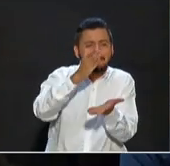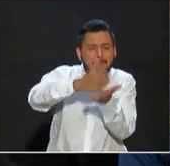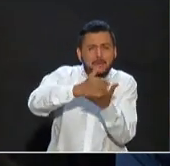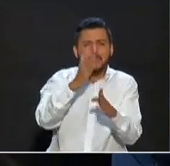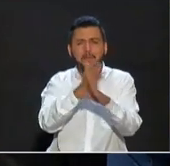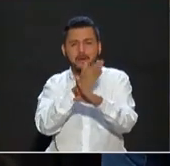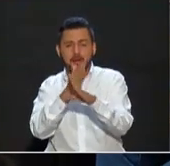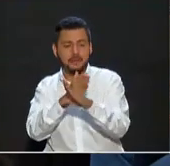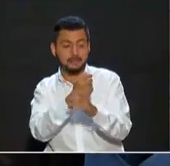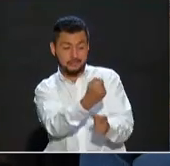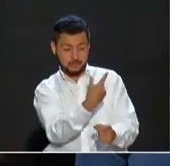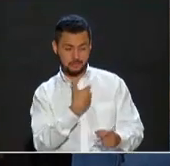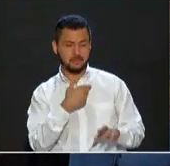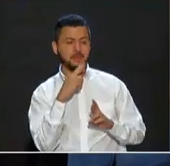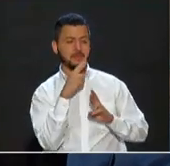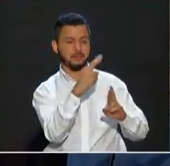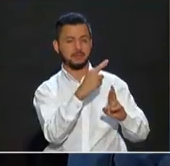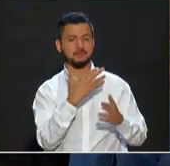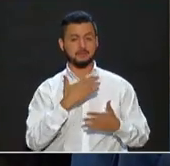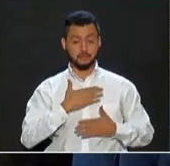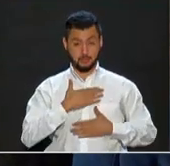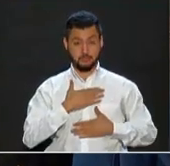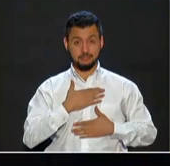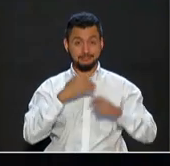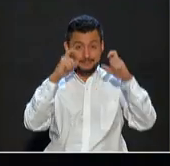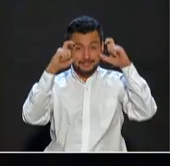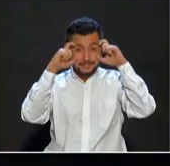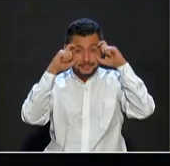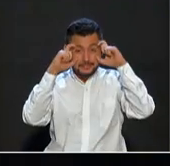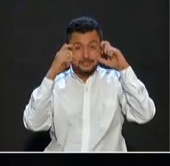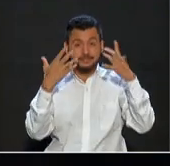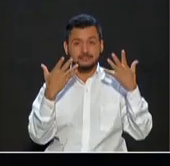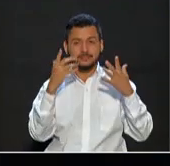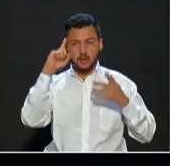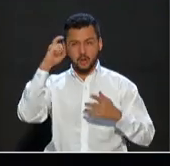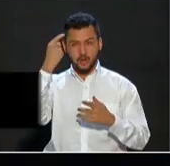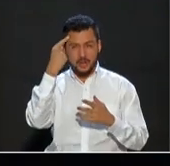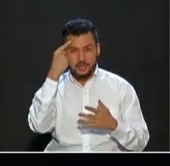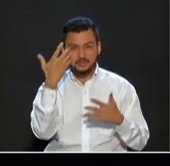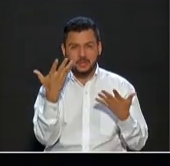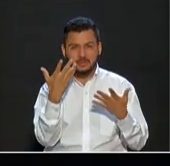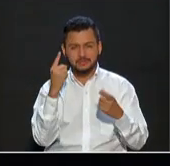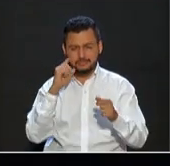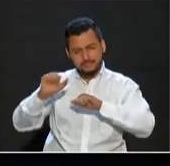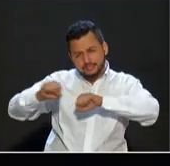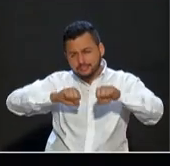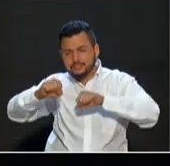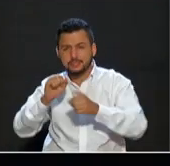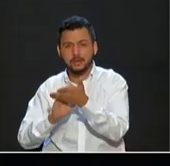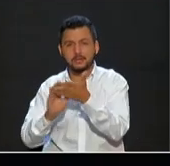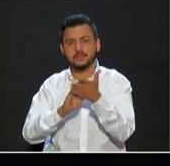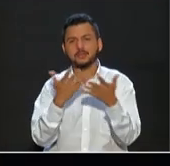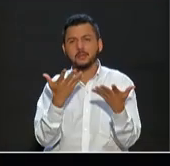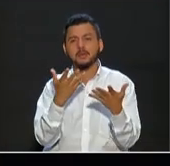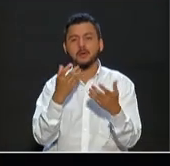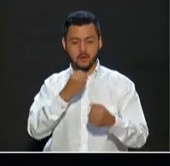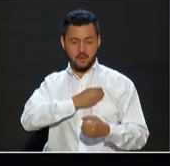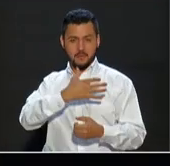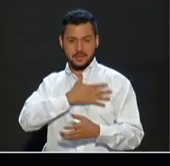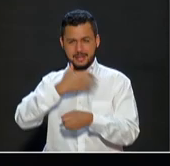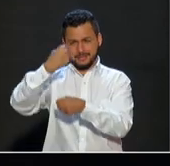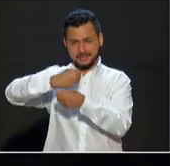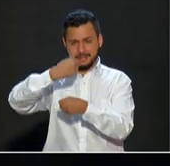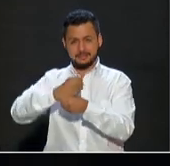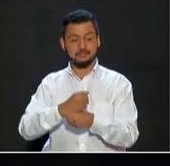recordado como el gobernador que reclutó antioquia por la camino del pleno empleo estoy con jaime montoya presidente de la